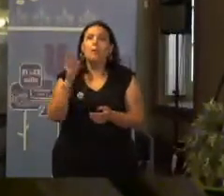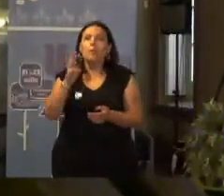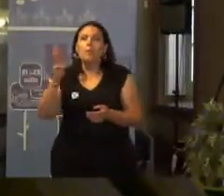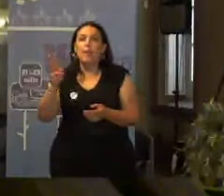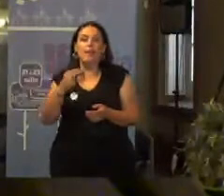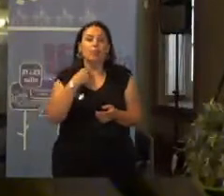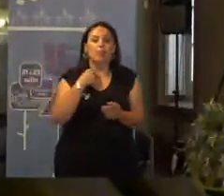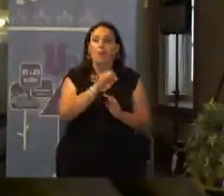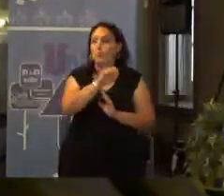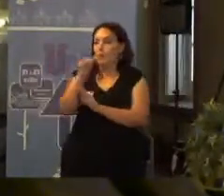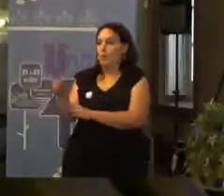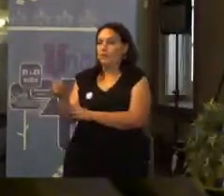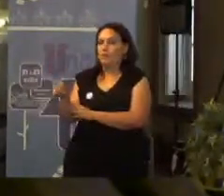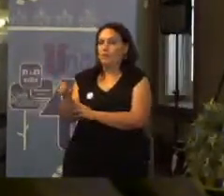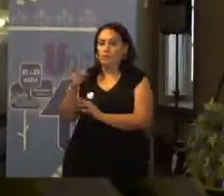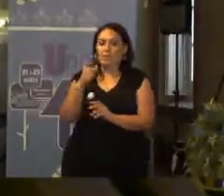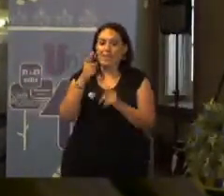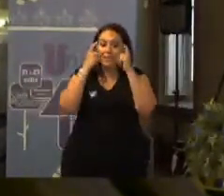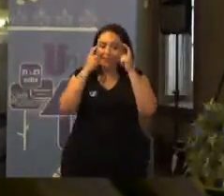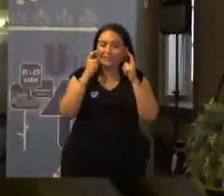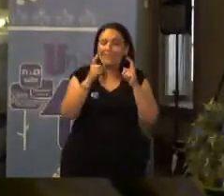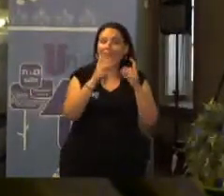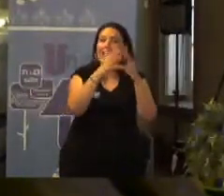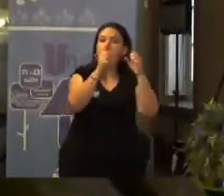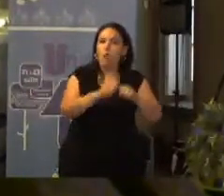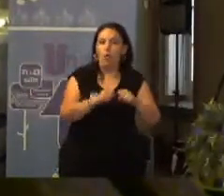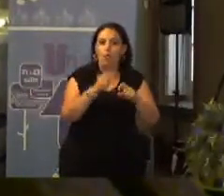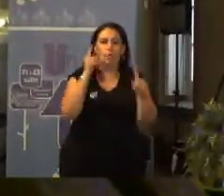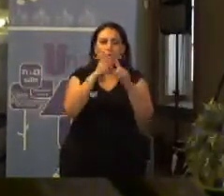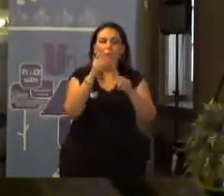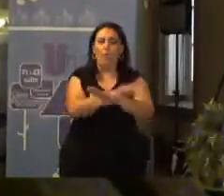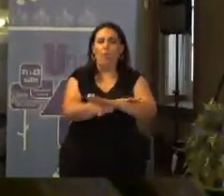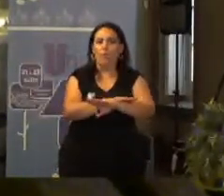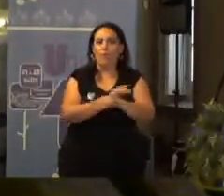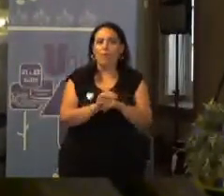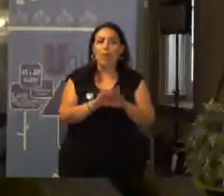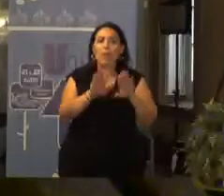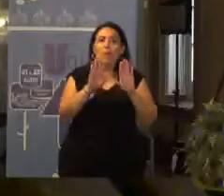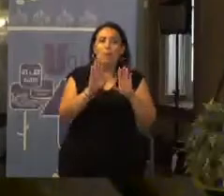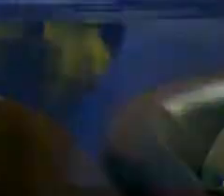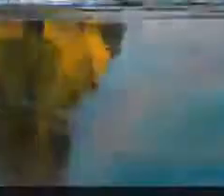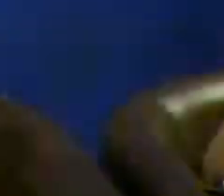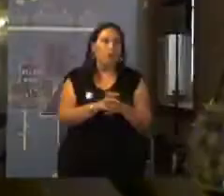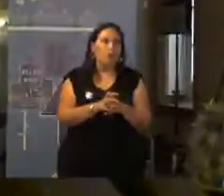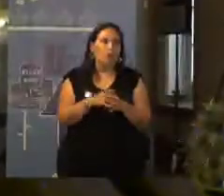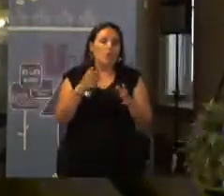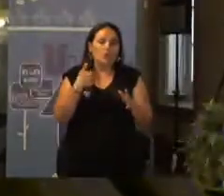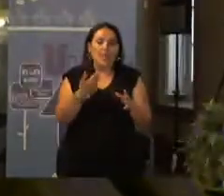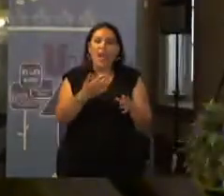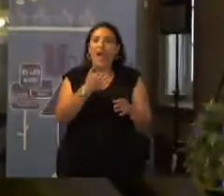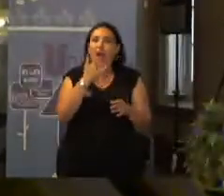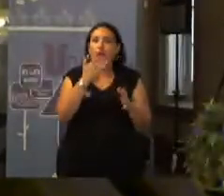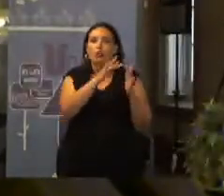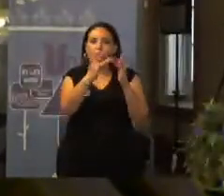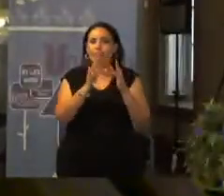que se van poñer de acordo para gobernar. Pero creo que para que ocorra iso, isto é algo interactivo. Para